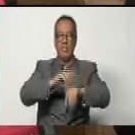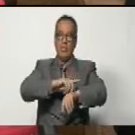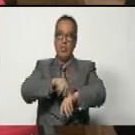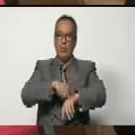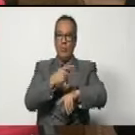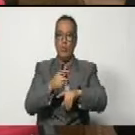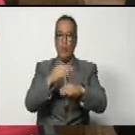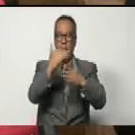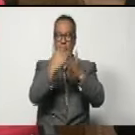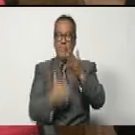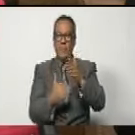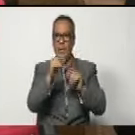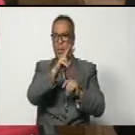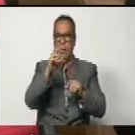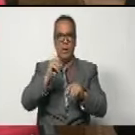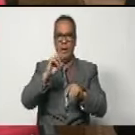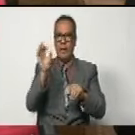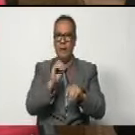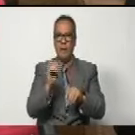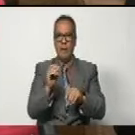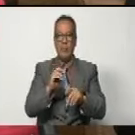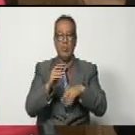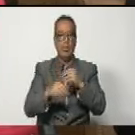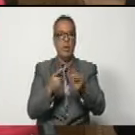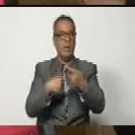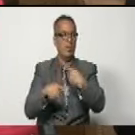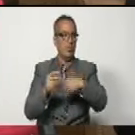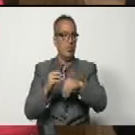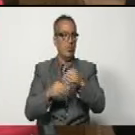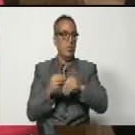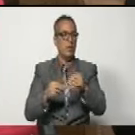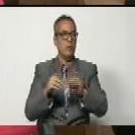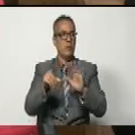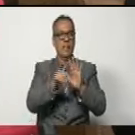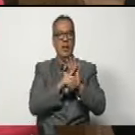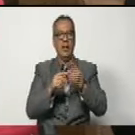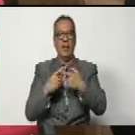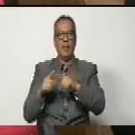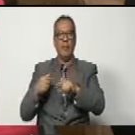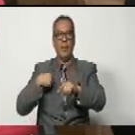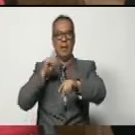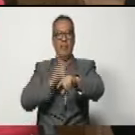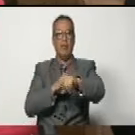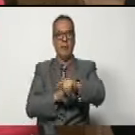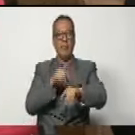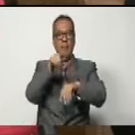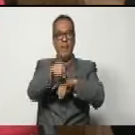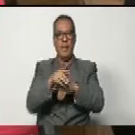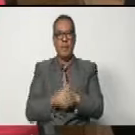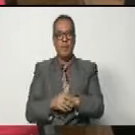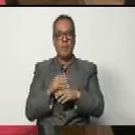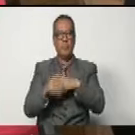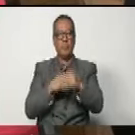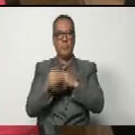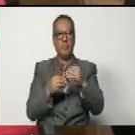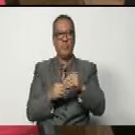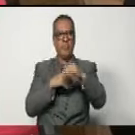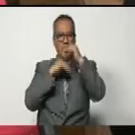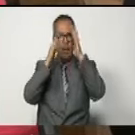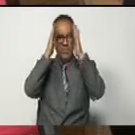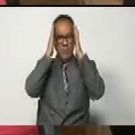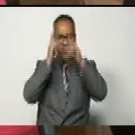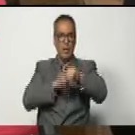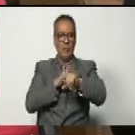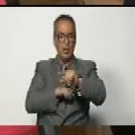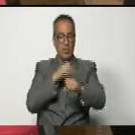horas ni ser menor de 20 horas, distribuidas de conformidad con lo dispuesto en la decisión administrativa que la imponga, en atención al